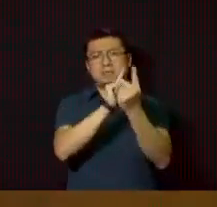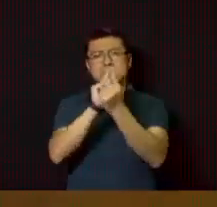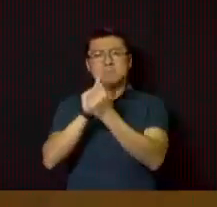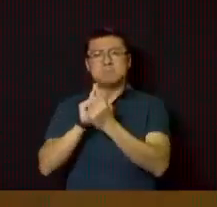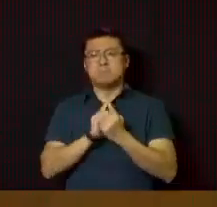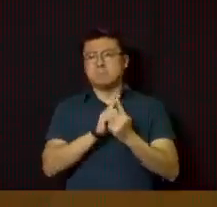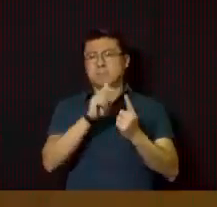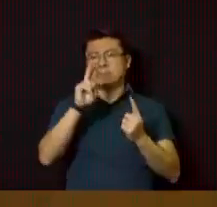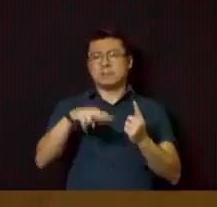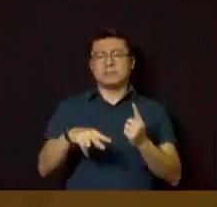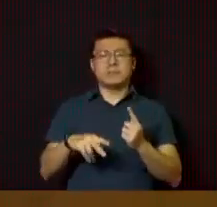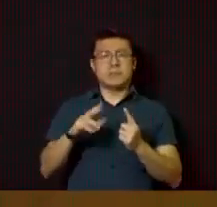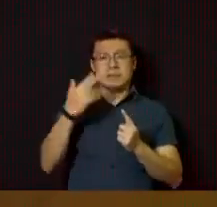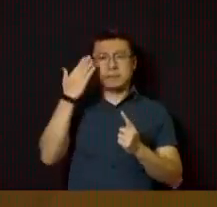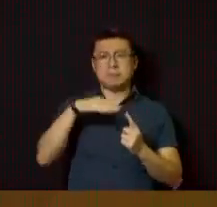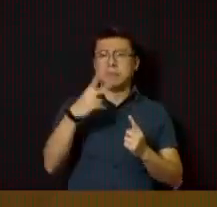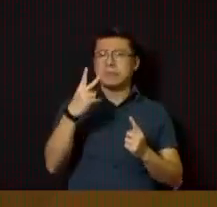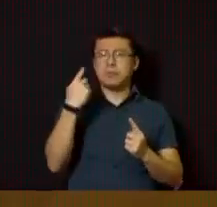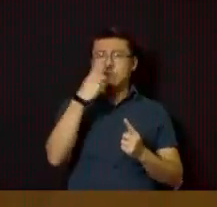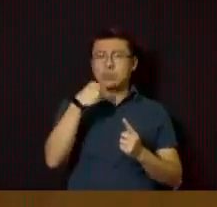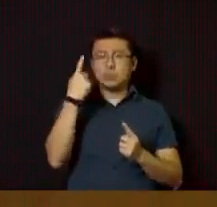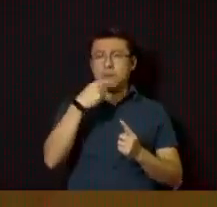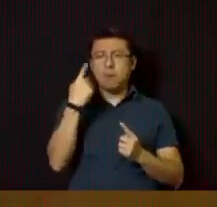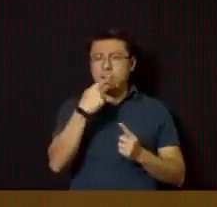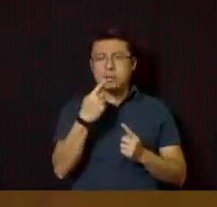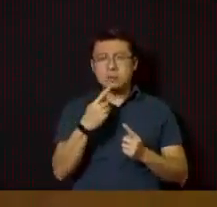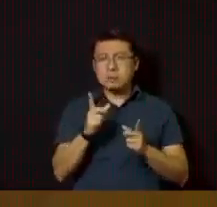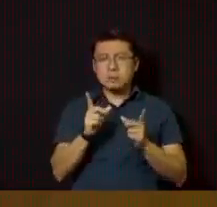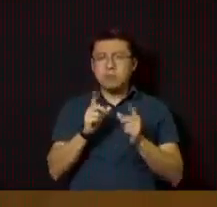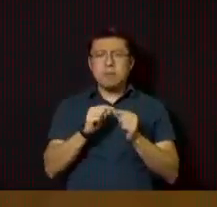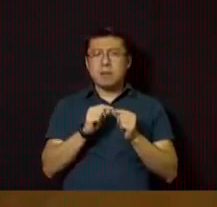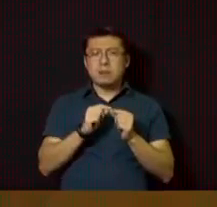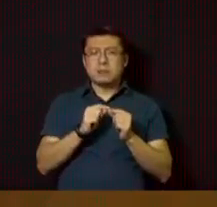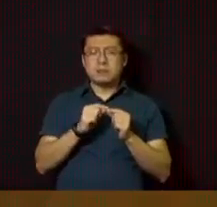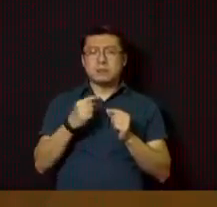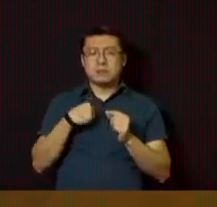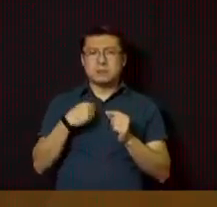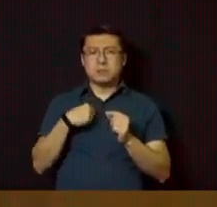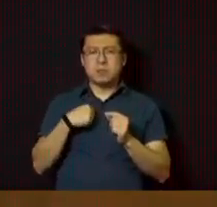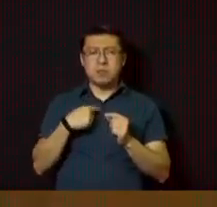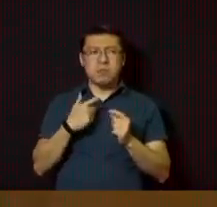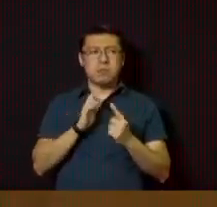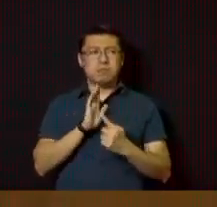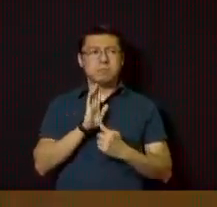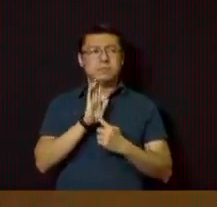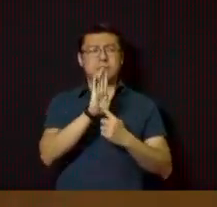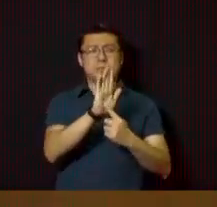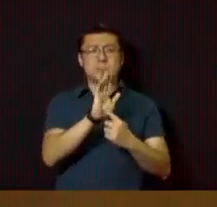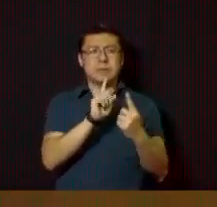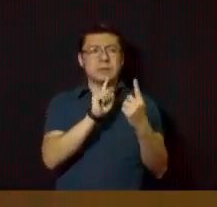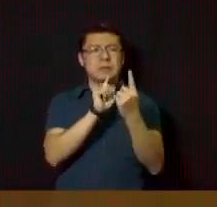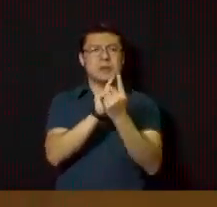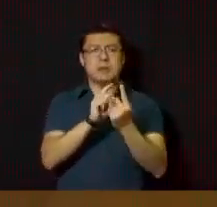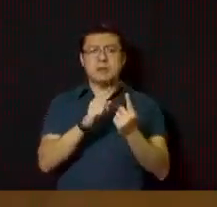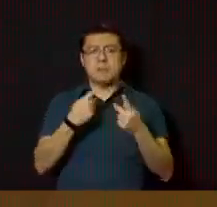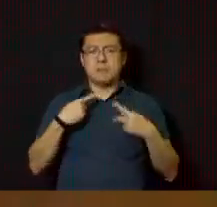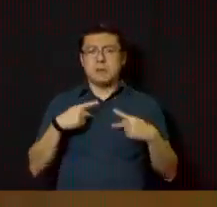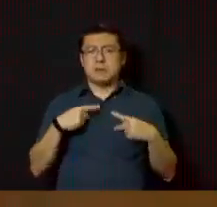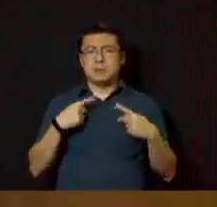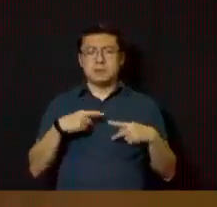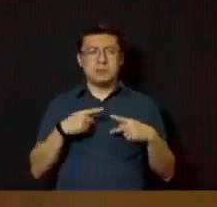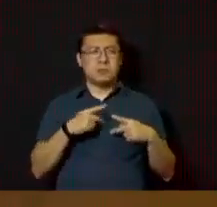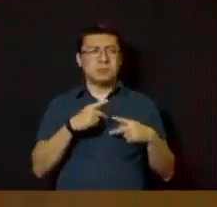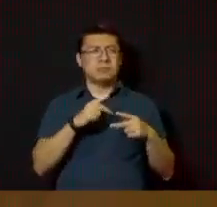Fueron 2 horas, ¿no? Nada más. La verdad, 2 horas tratando de cómo le hablo a la persona,